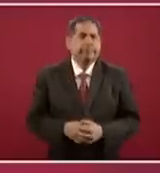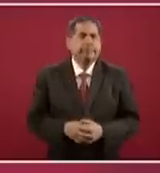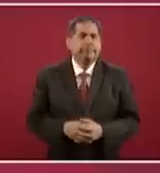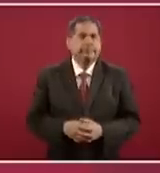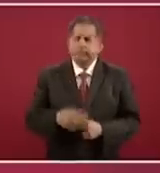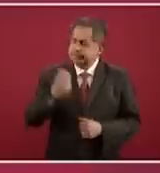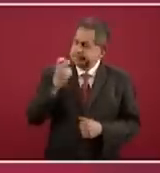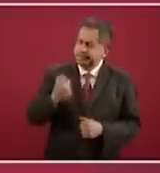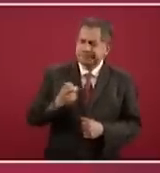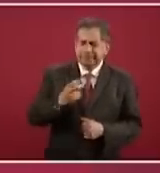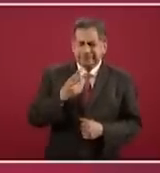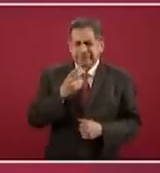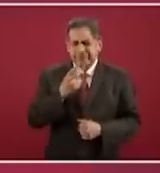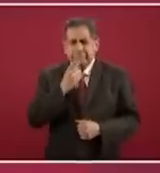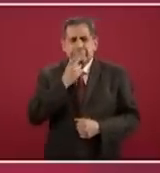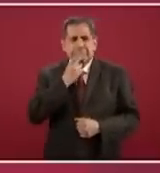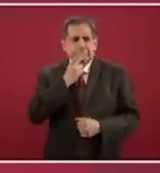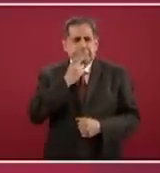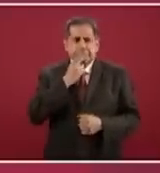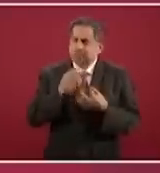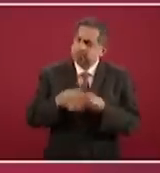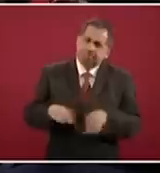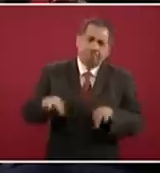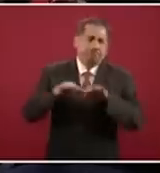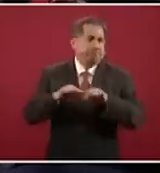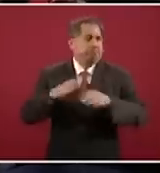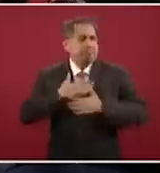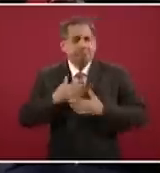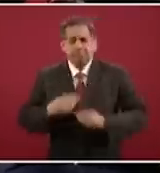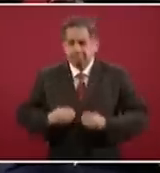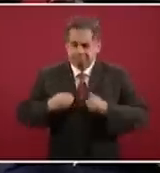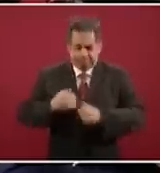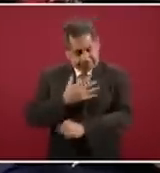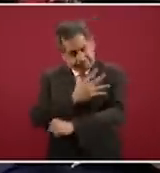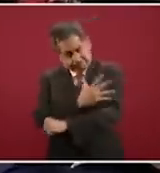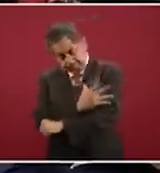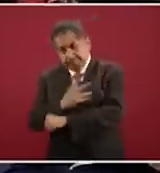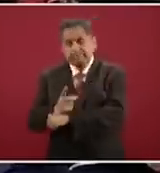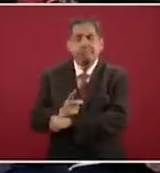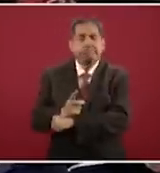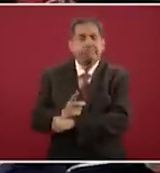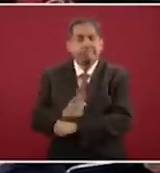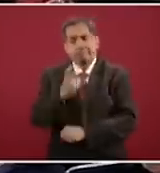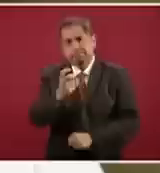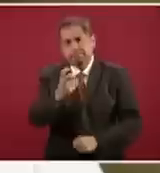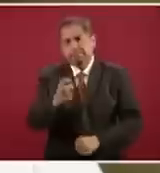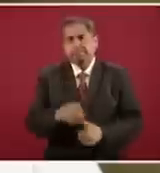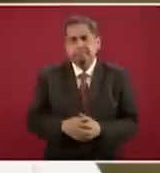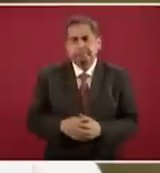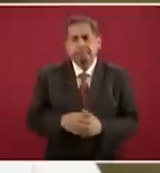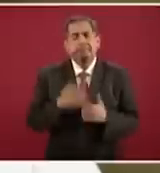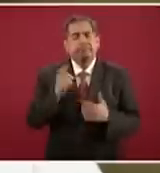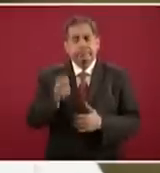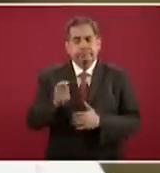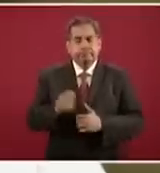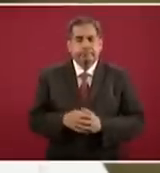es lo que estimamos más importante en nuestra vida. De modo que no